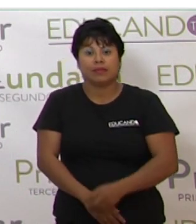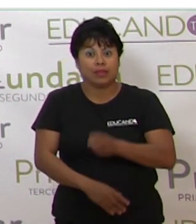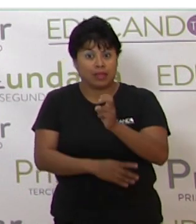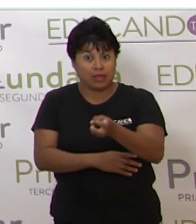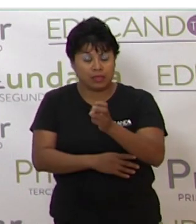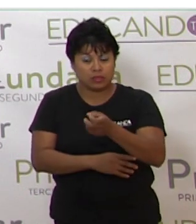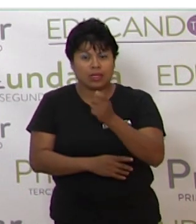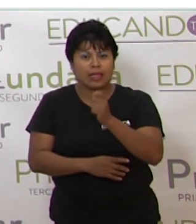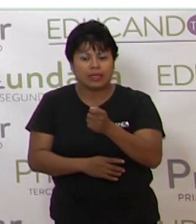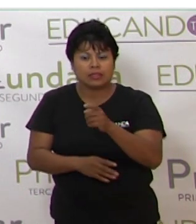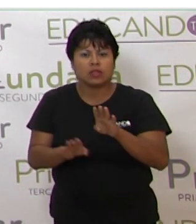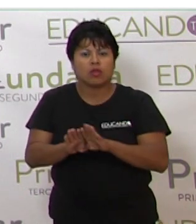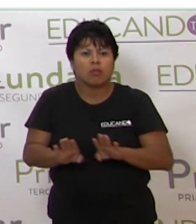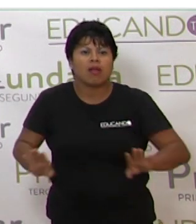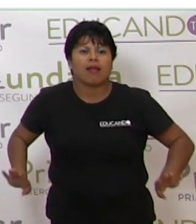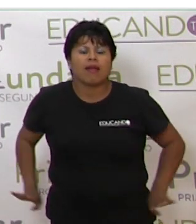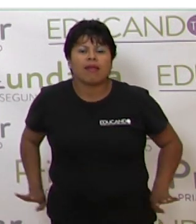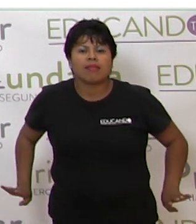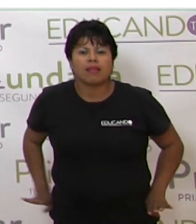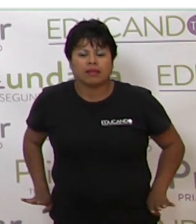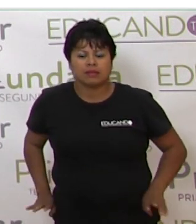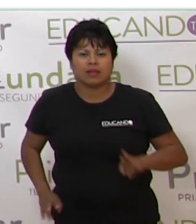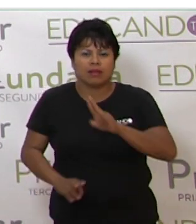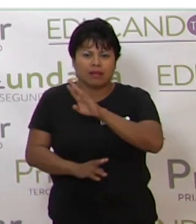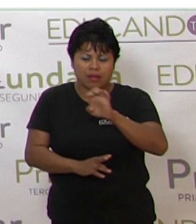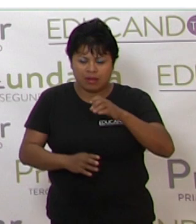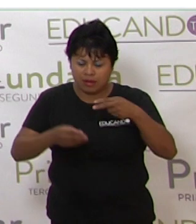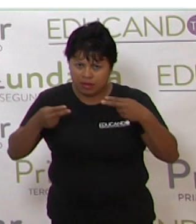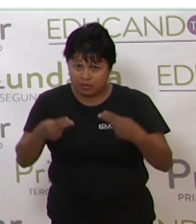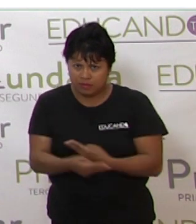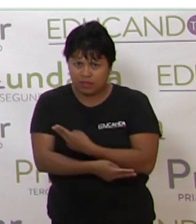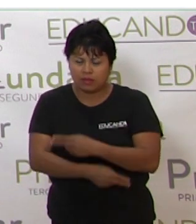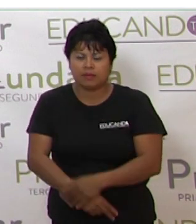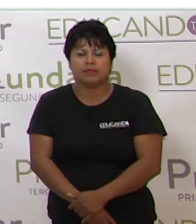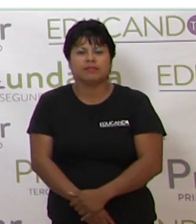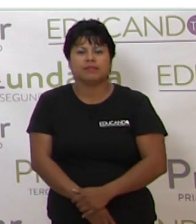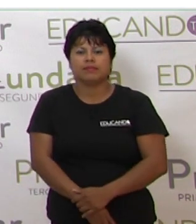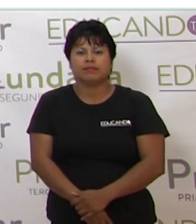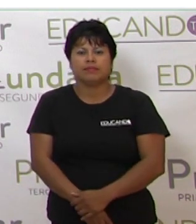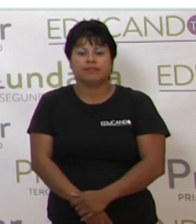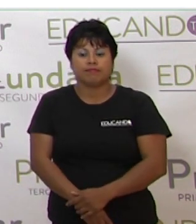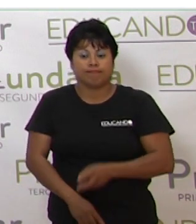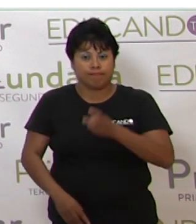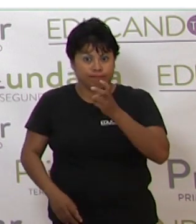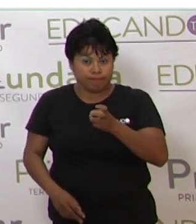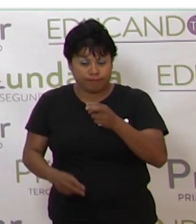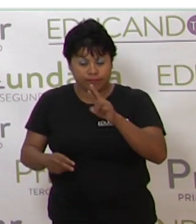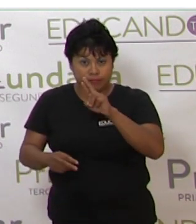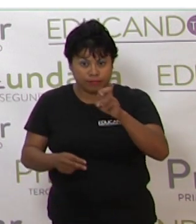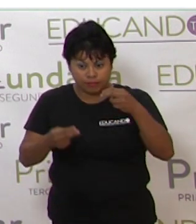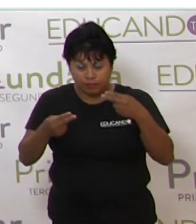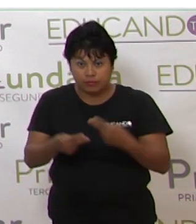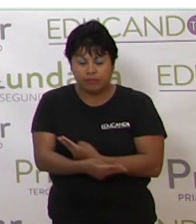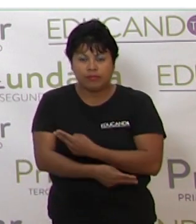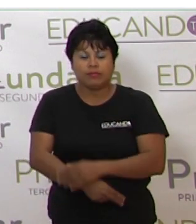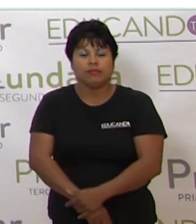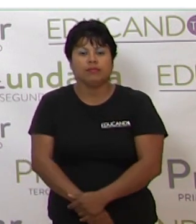es una característica del Renacimiento. En el Renacimiento,